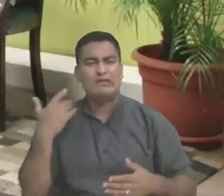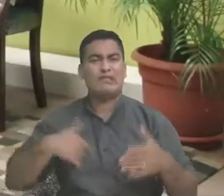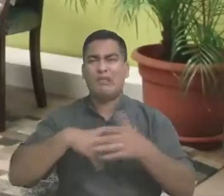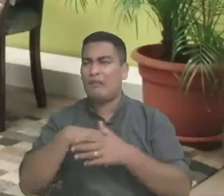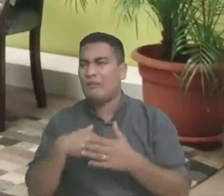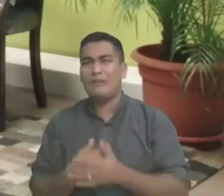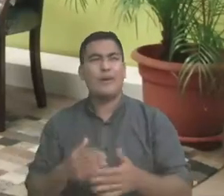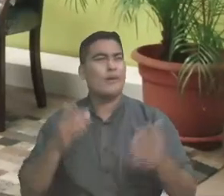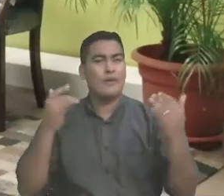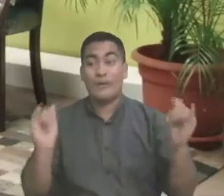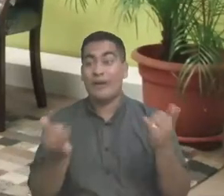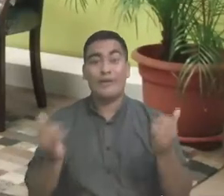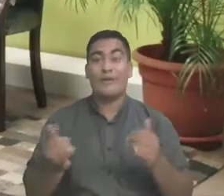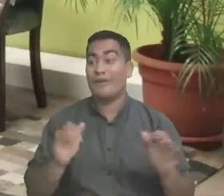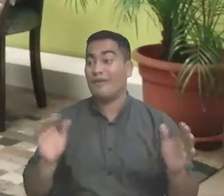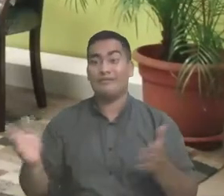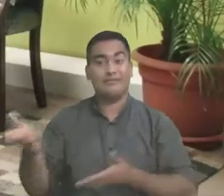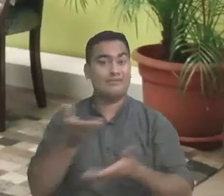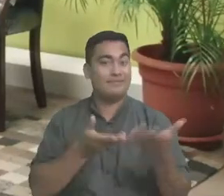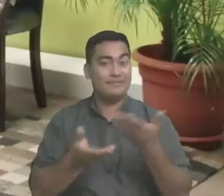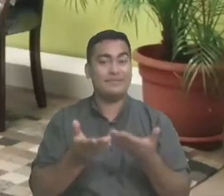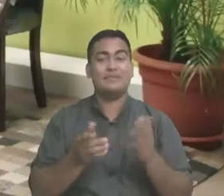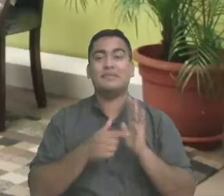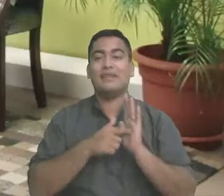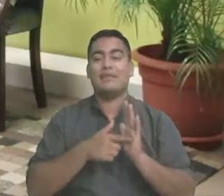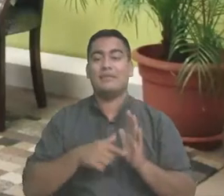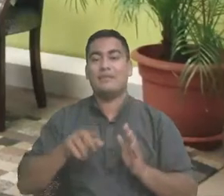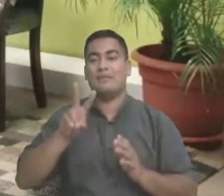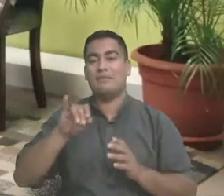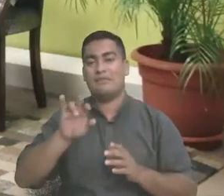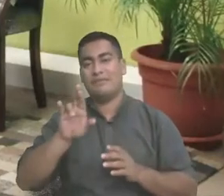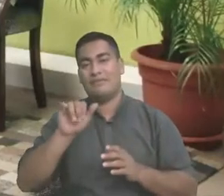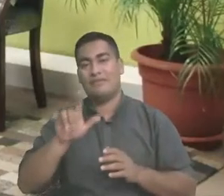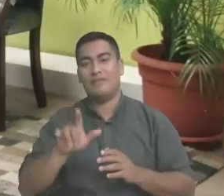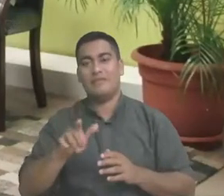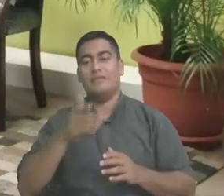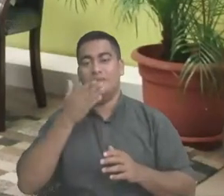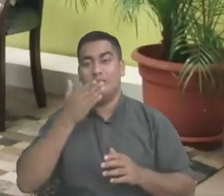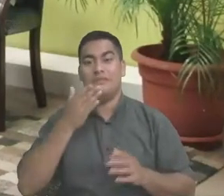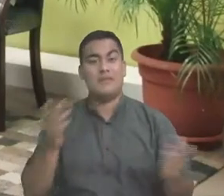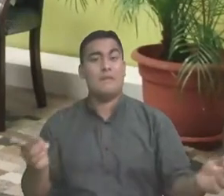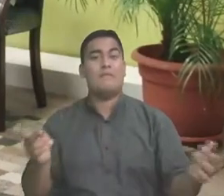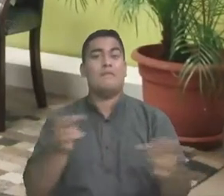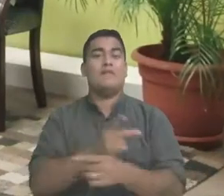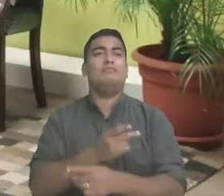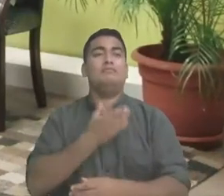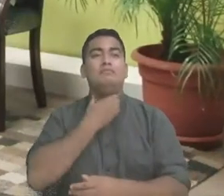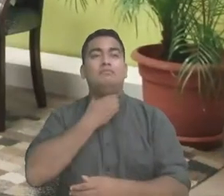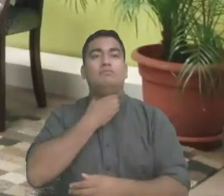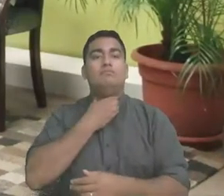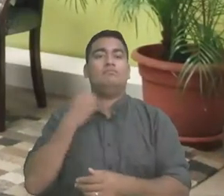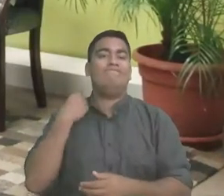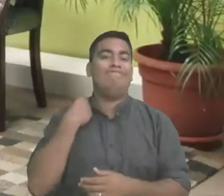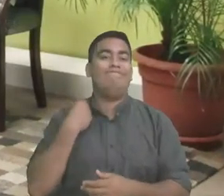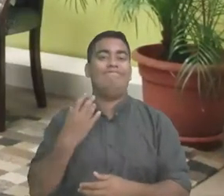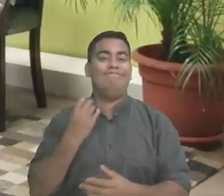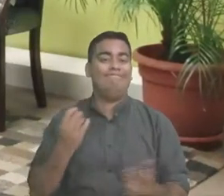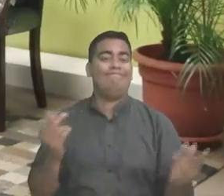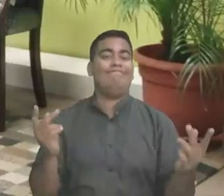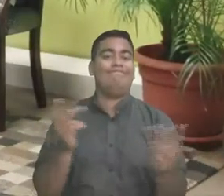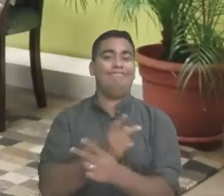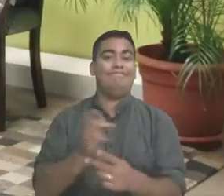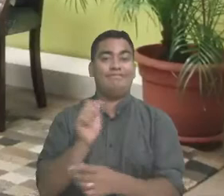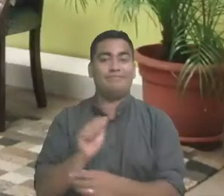tocando de un lado para otro, entonces a veces lo viral se transforma en algo infeccioso, bacteriano.